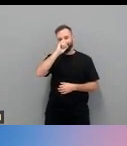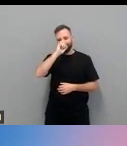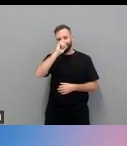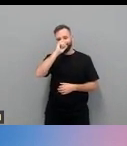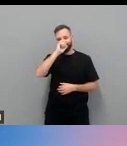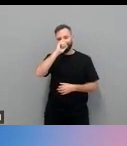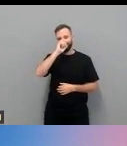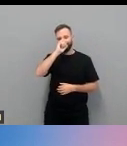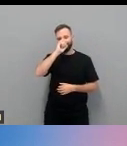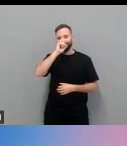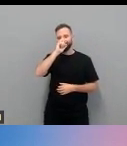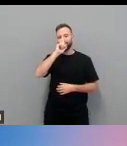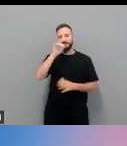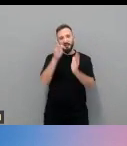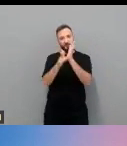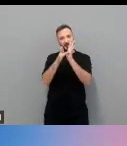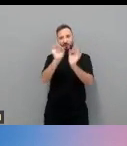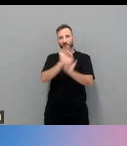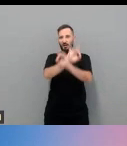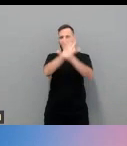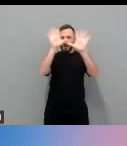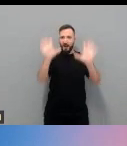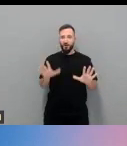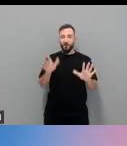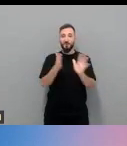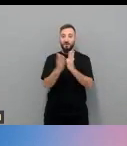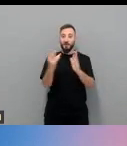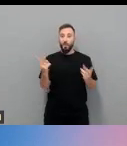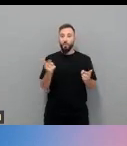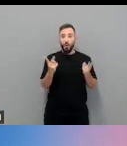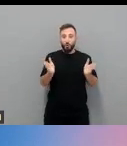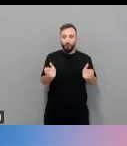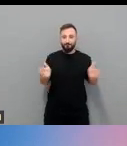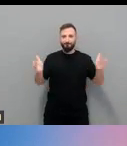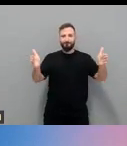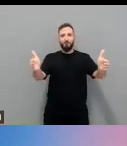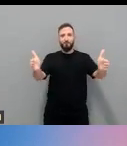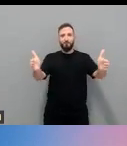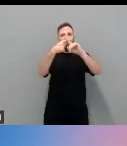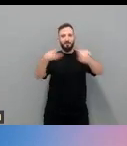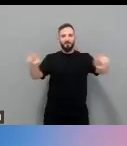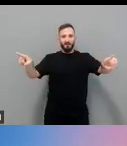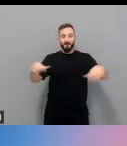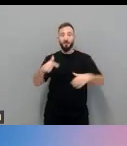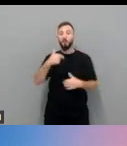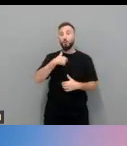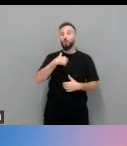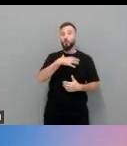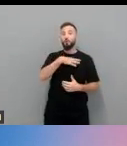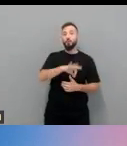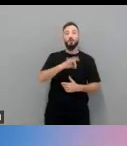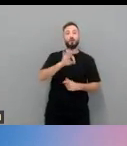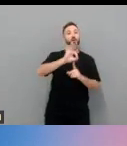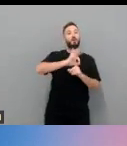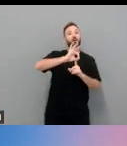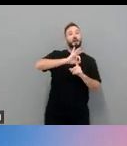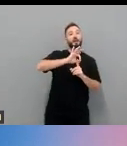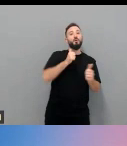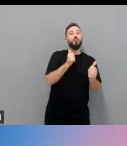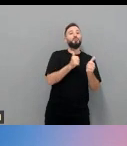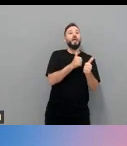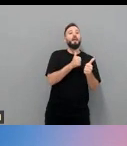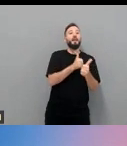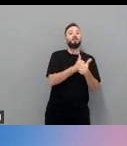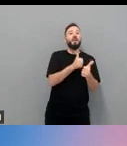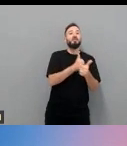con esta aclaración. Es decir, son dos vías diferentes. Que yo puedo tener reconocido el grado de dependencia y no